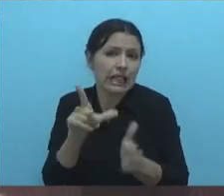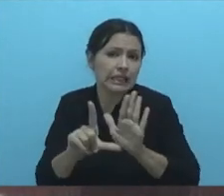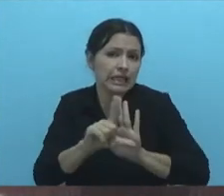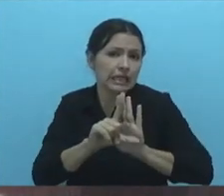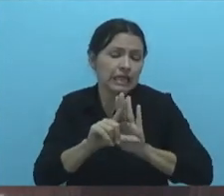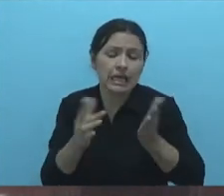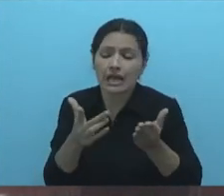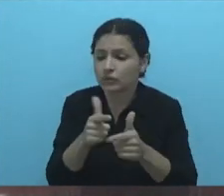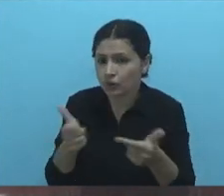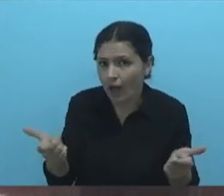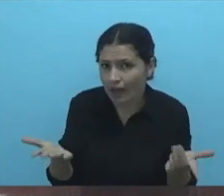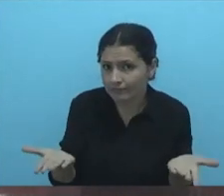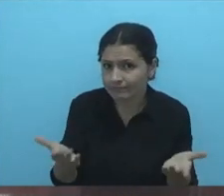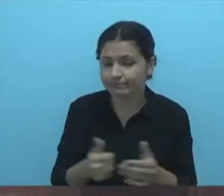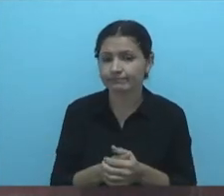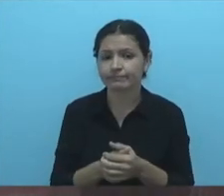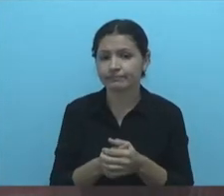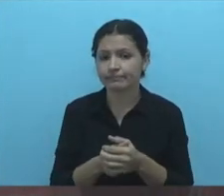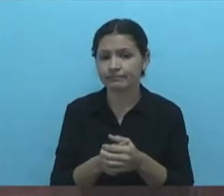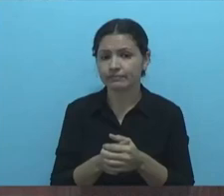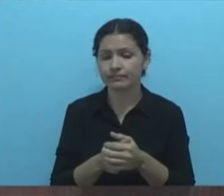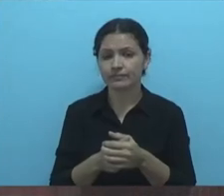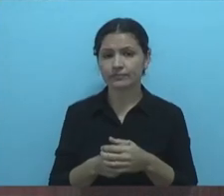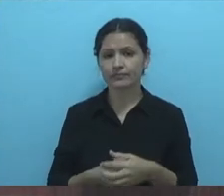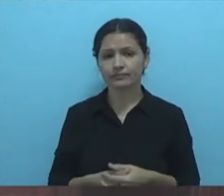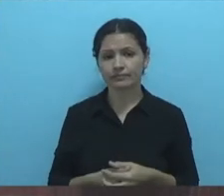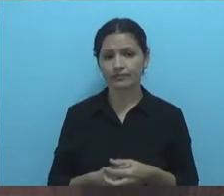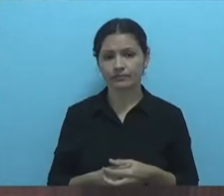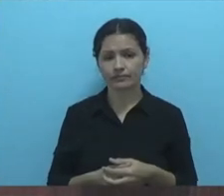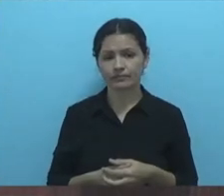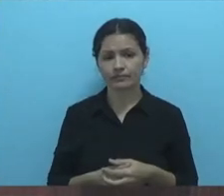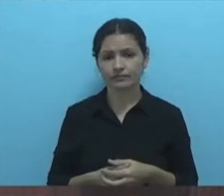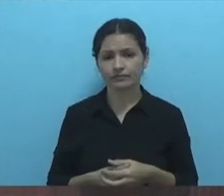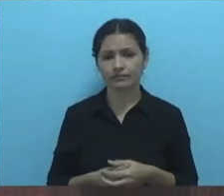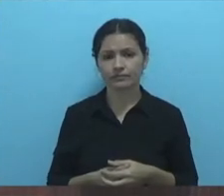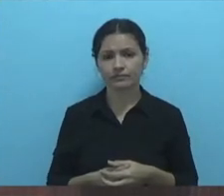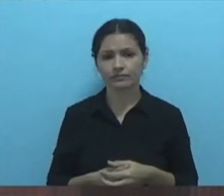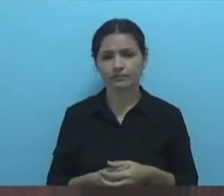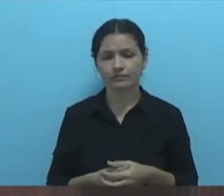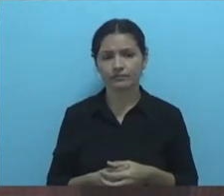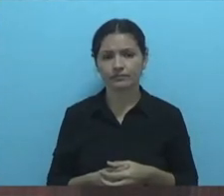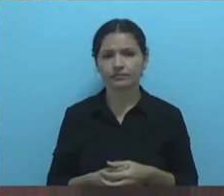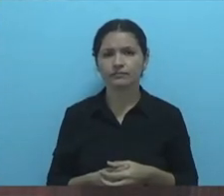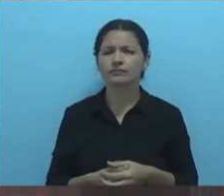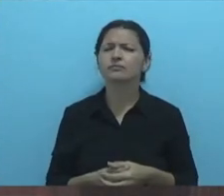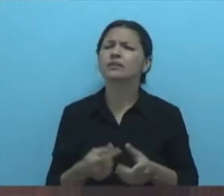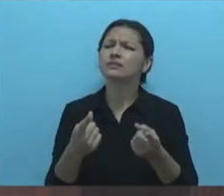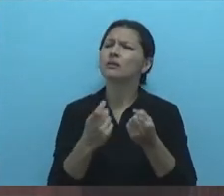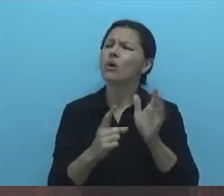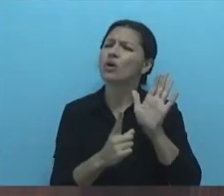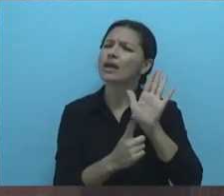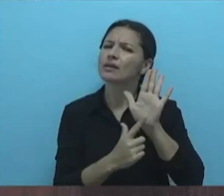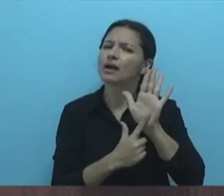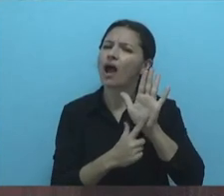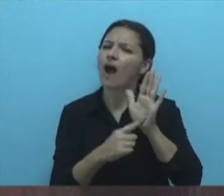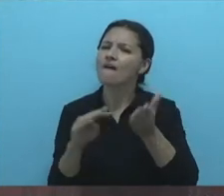del estado y Desde esa función tan importante que no hemos logrado ocupar pero también necesitamos reglamentar la función de